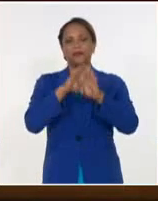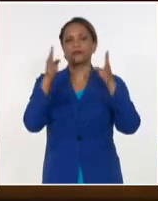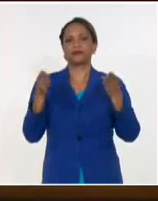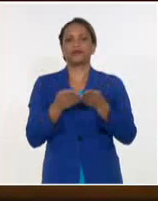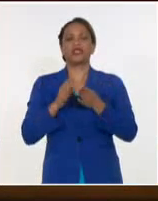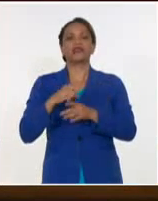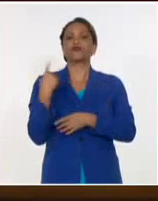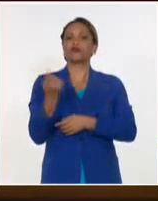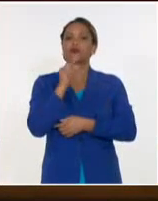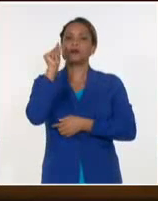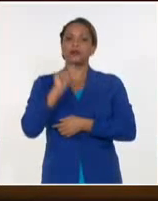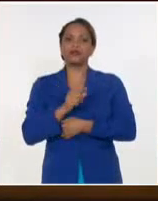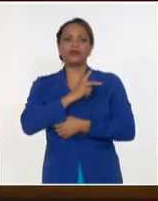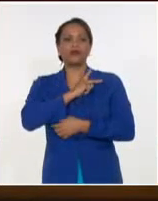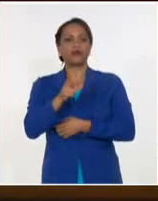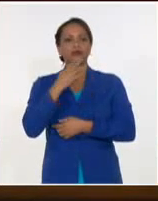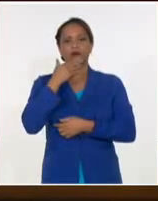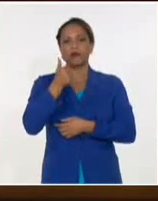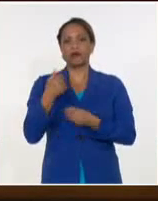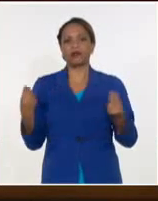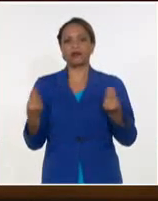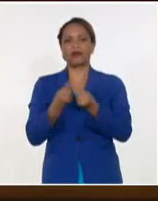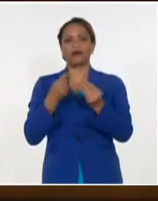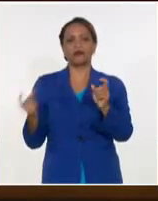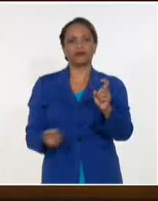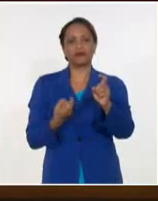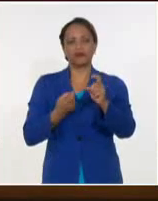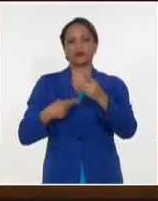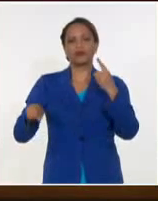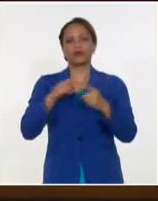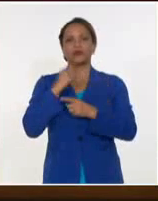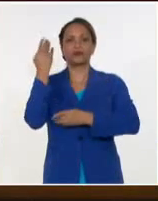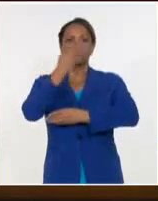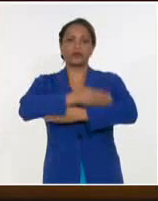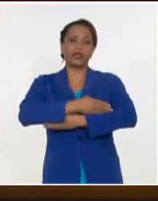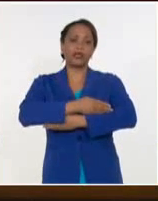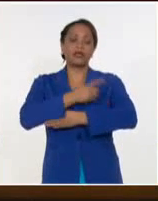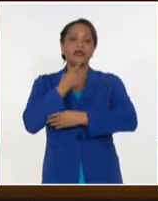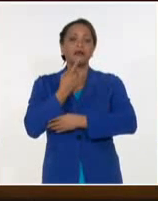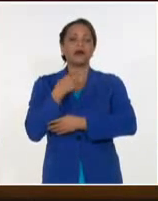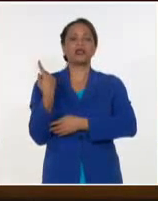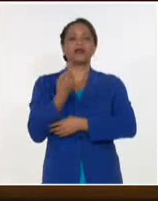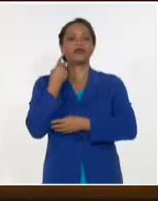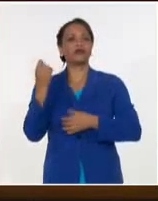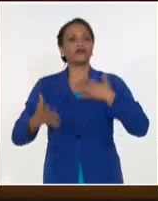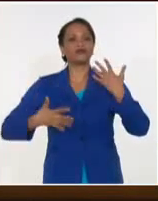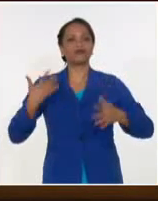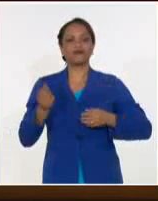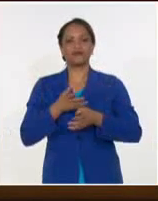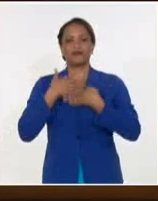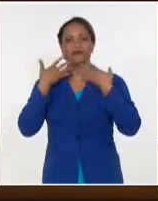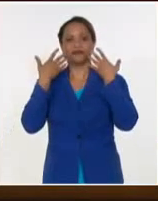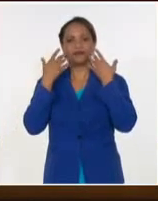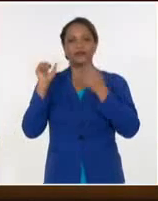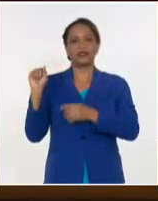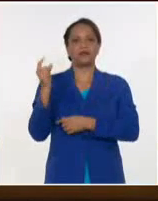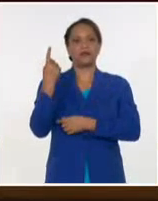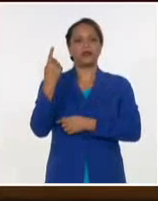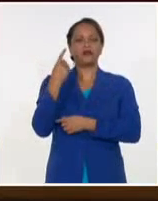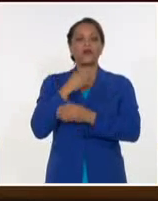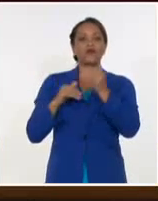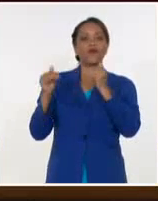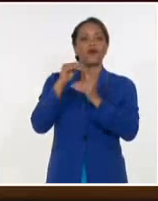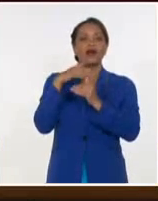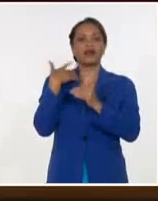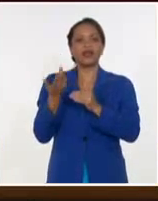personas de buena voluntad que nos acompañan en la pelea contra el bloqueo, y para satisfacción y alegría, en primerísimo lugar, de